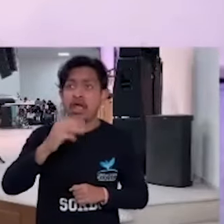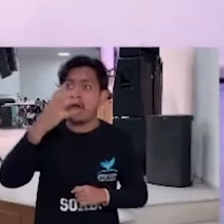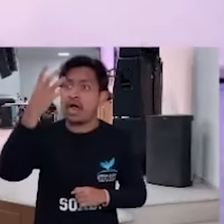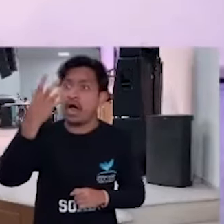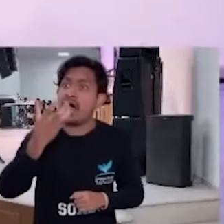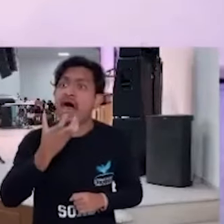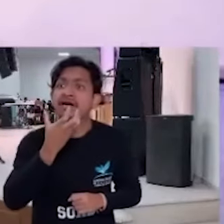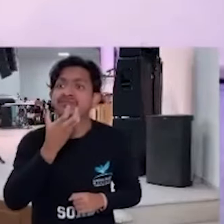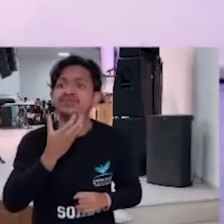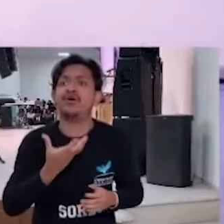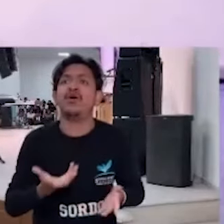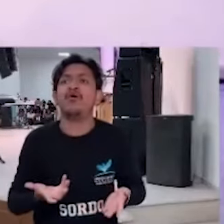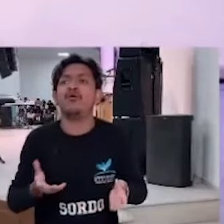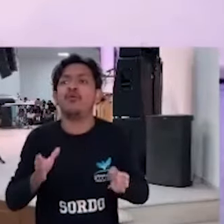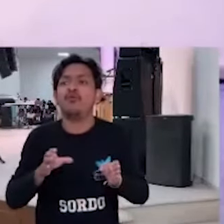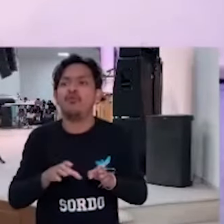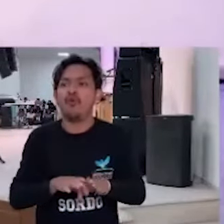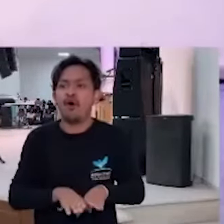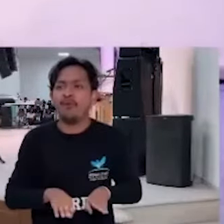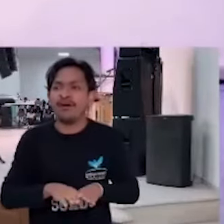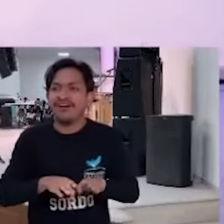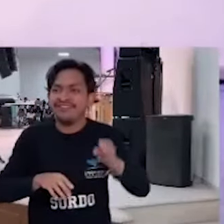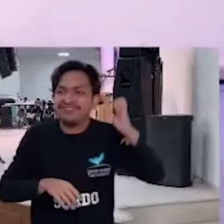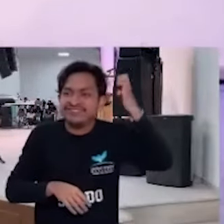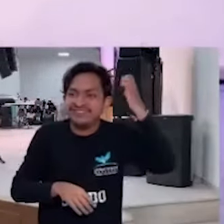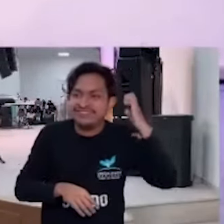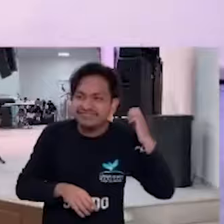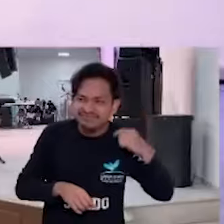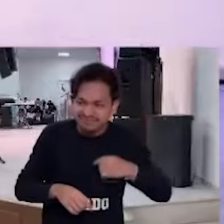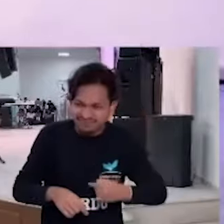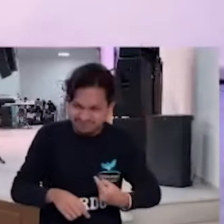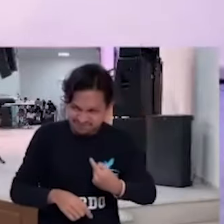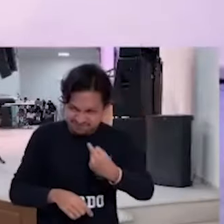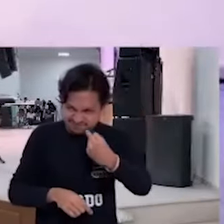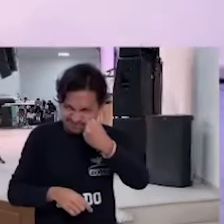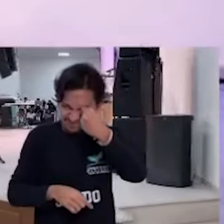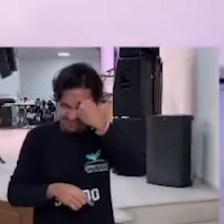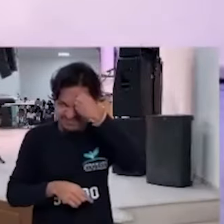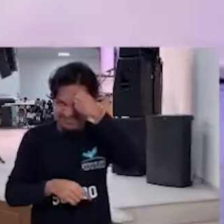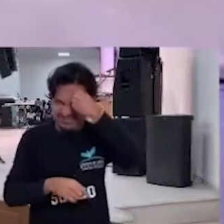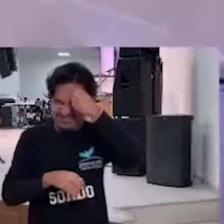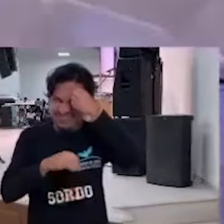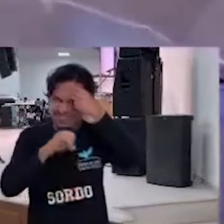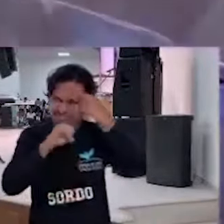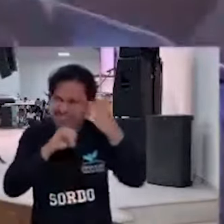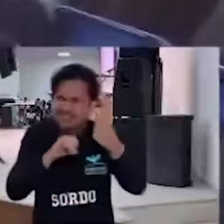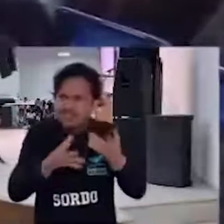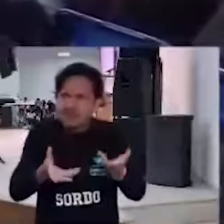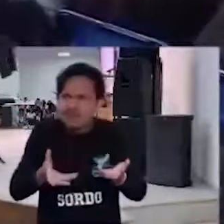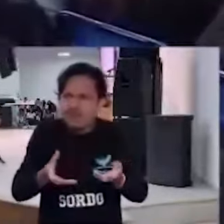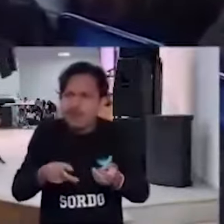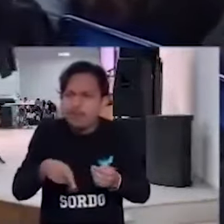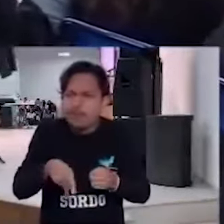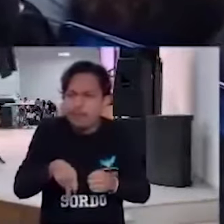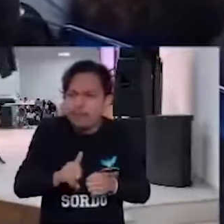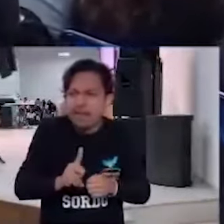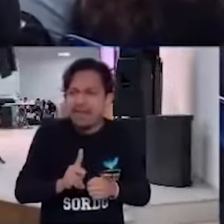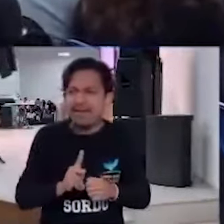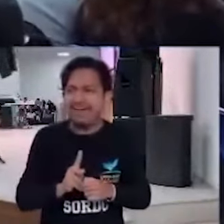conversación, ella debió haberse callado, como aprendimos ayer de Jesús, que cayó ante Pilato, y le debió haber dicho así, ¿verdad? Vas a